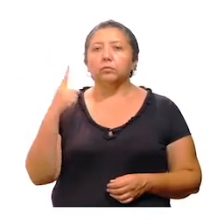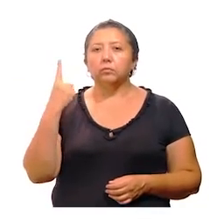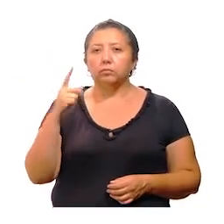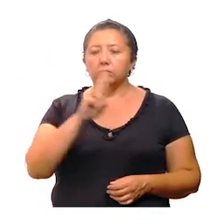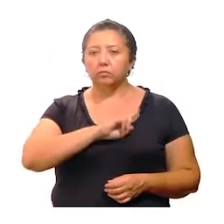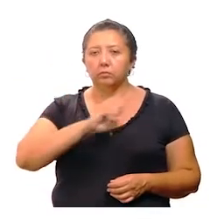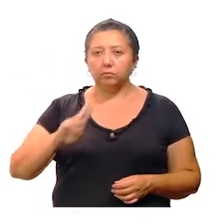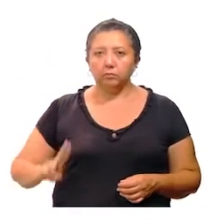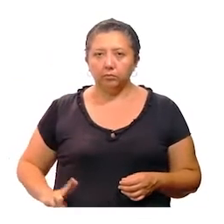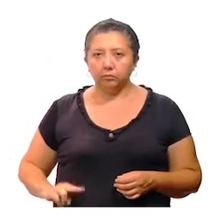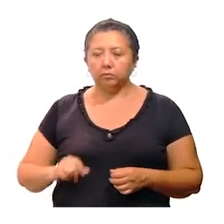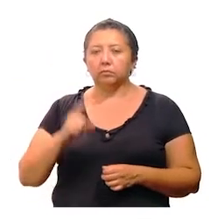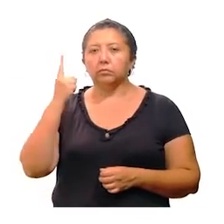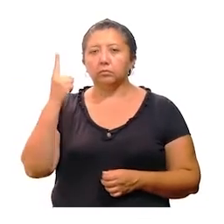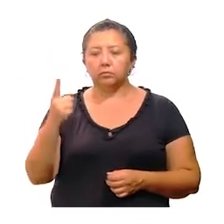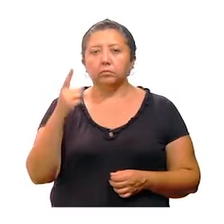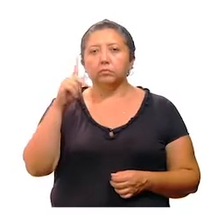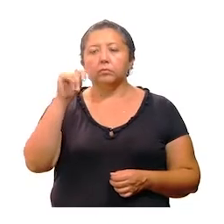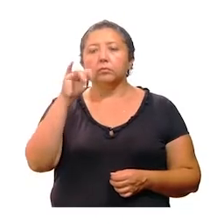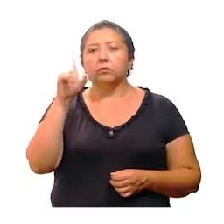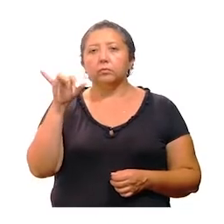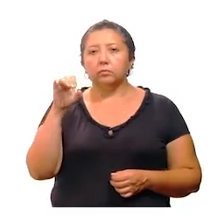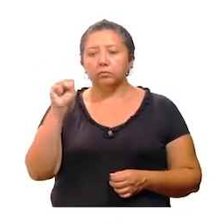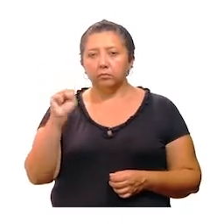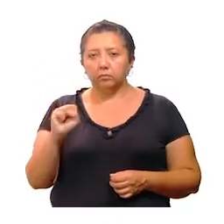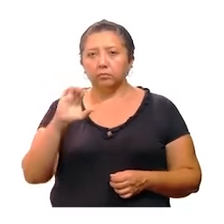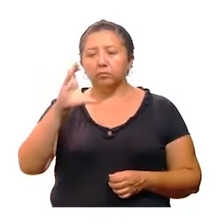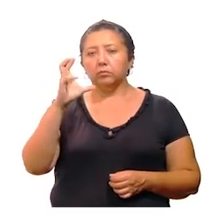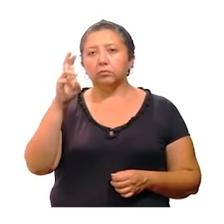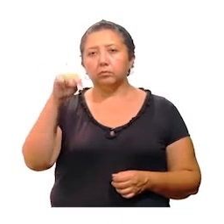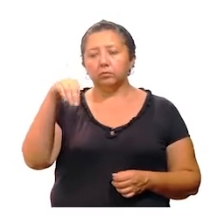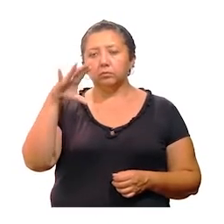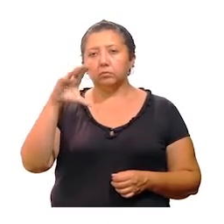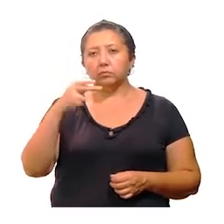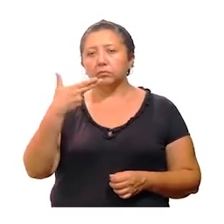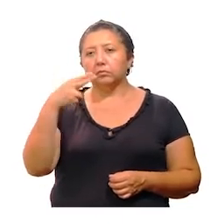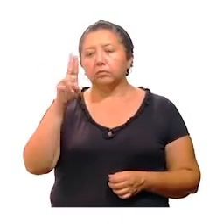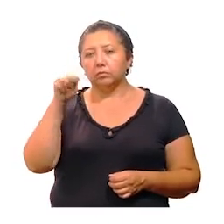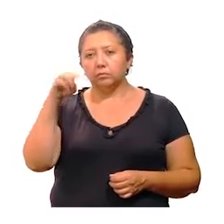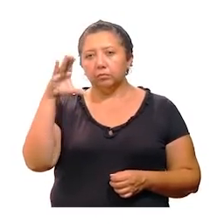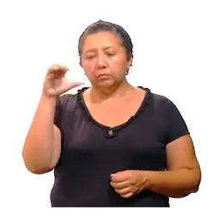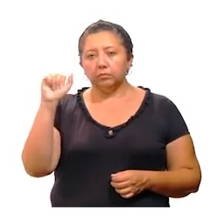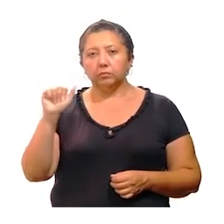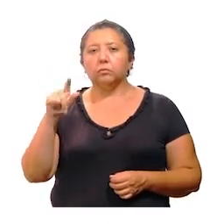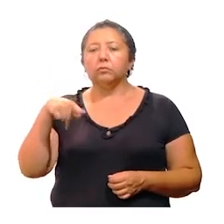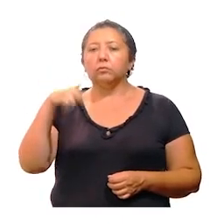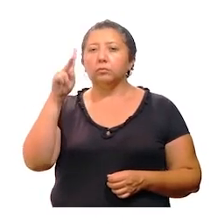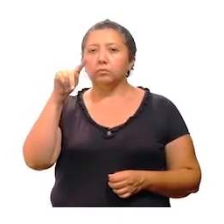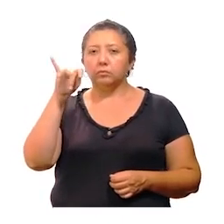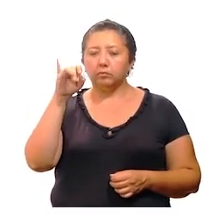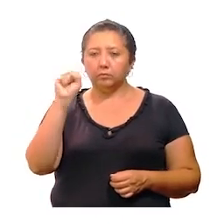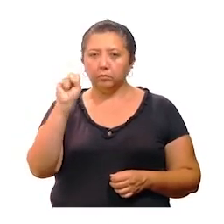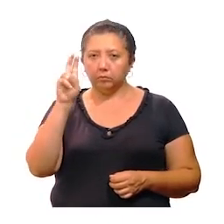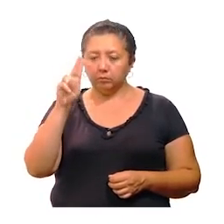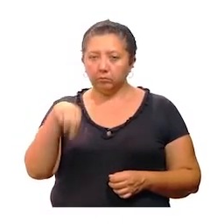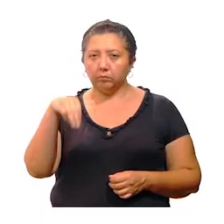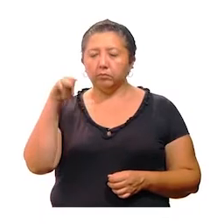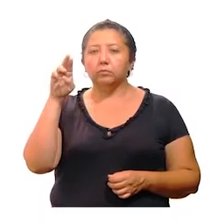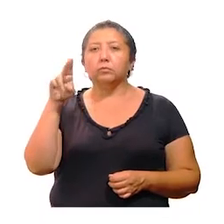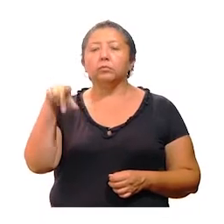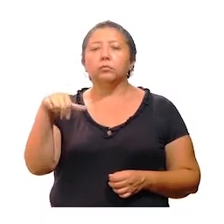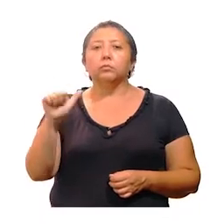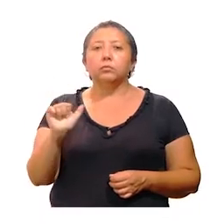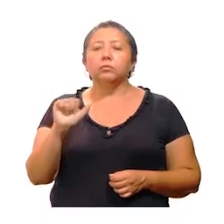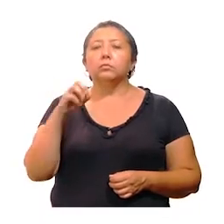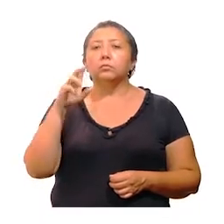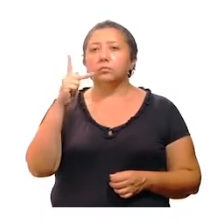en Humán, 1 en Butzos, Chancom, Punucmá, Canacín, Cagua, Muna,